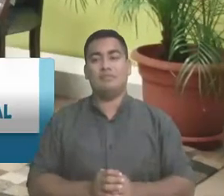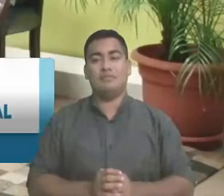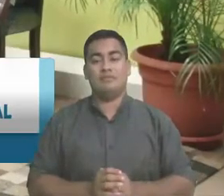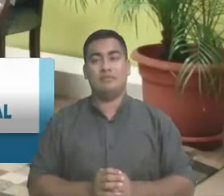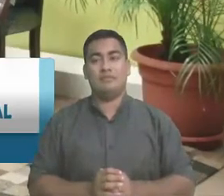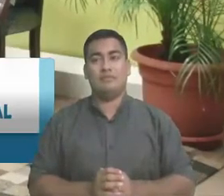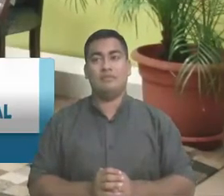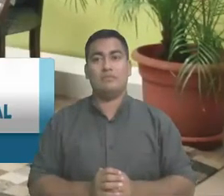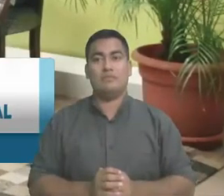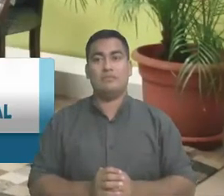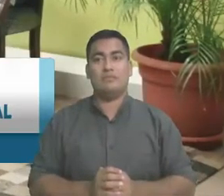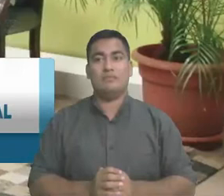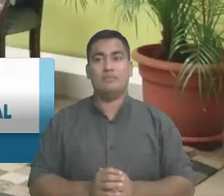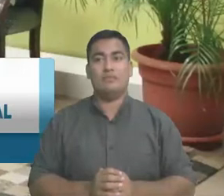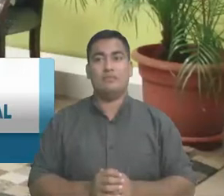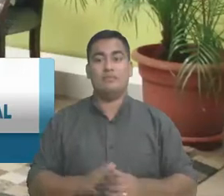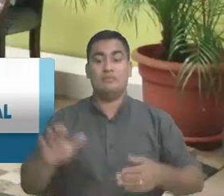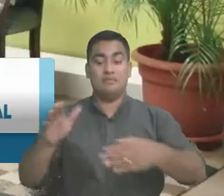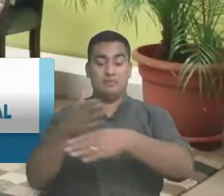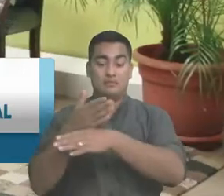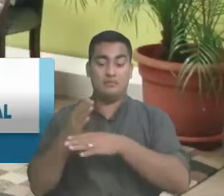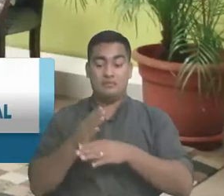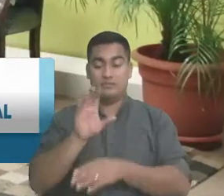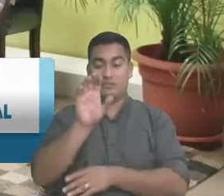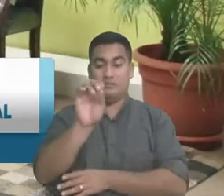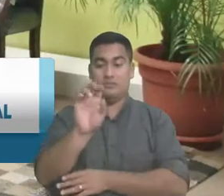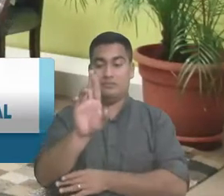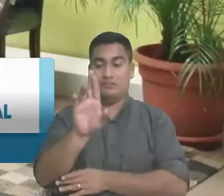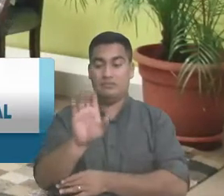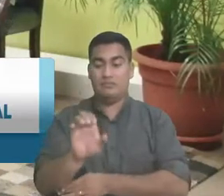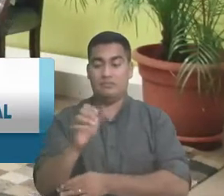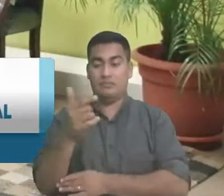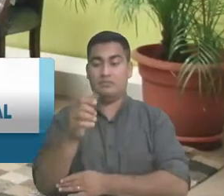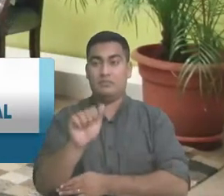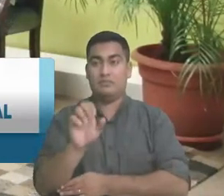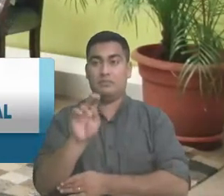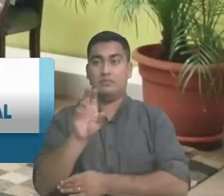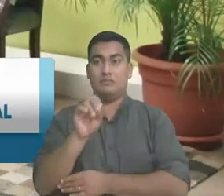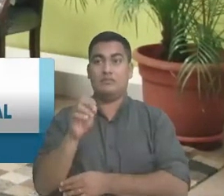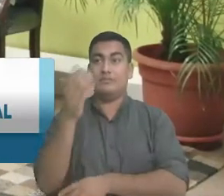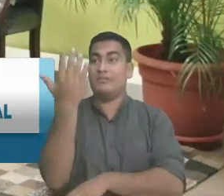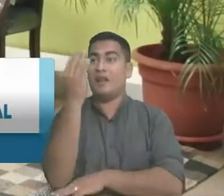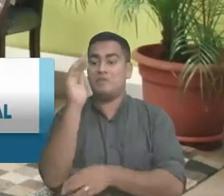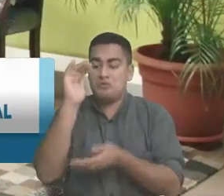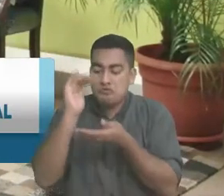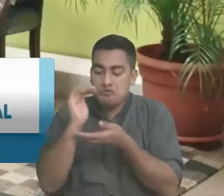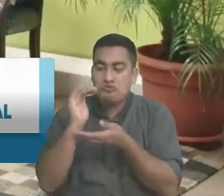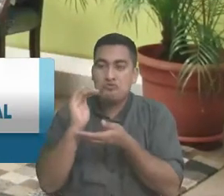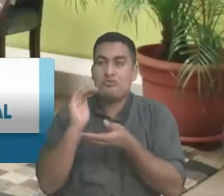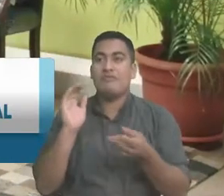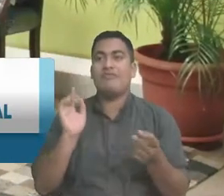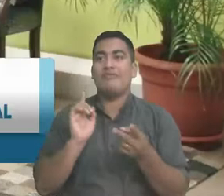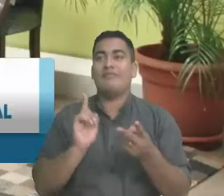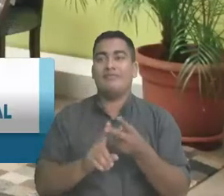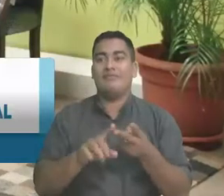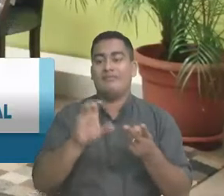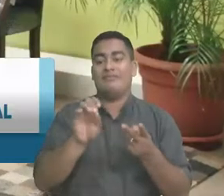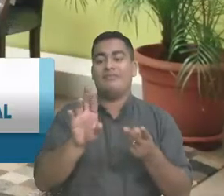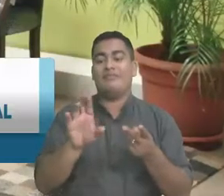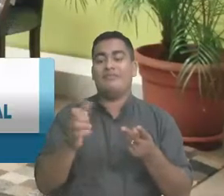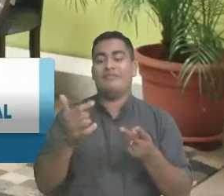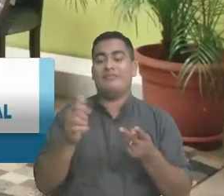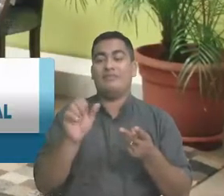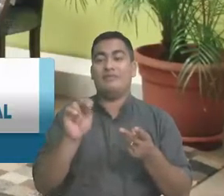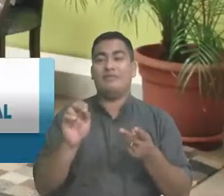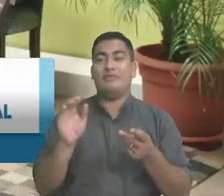Sí, de hecho, pues, hay diferentes tipos de orégano. Hay orégano de arbusto, hay orégano también para la comida,